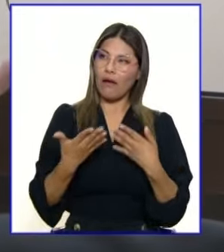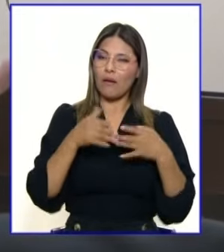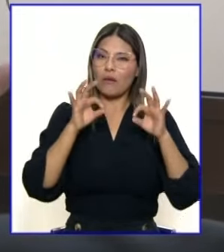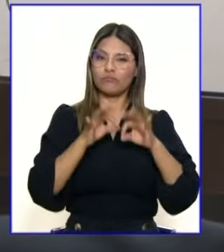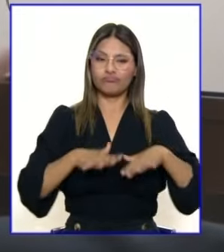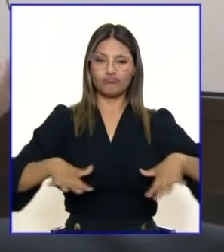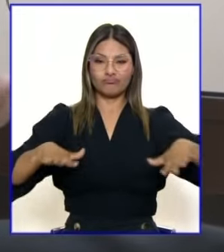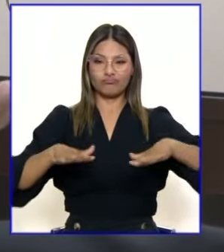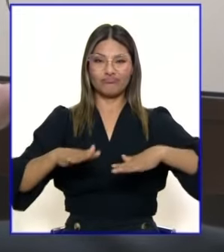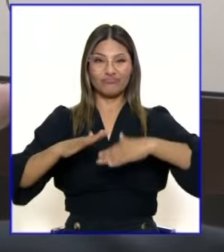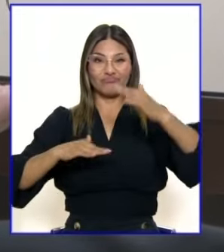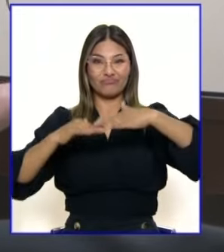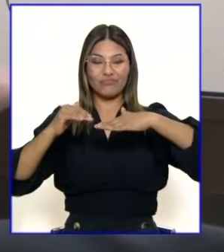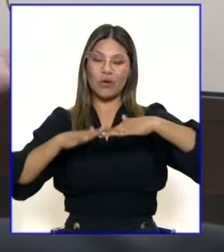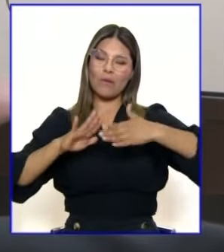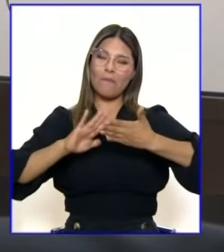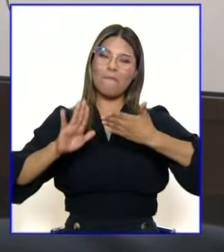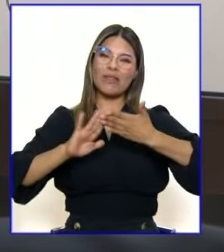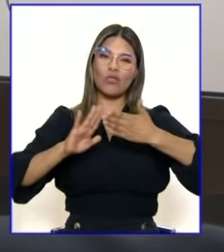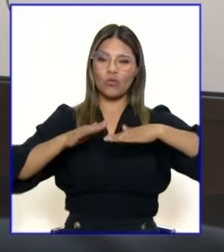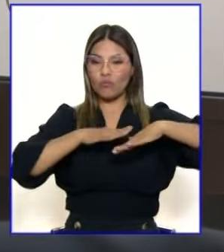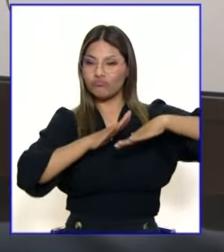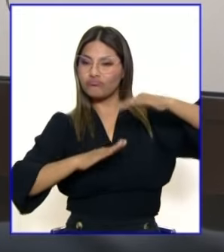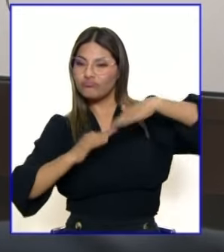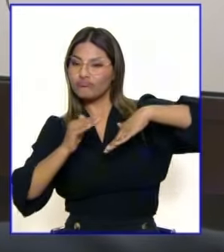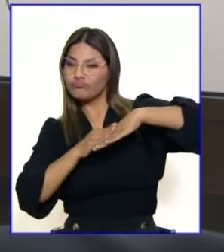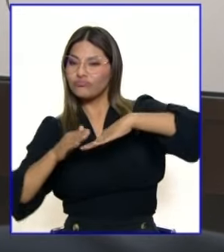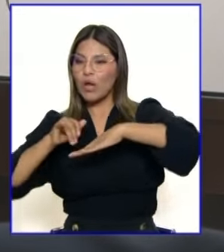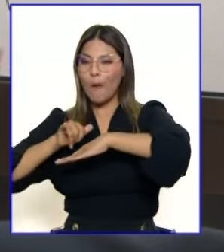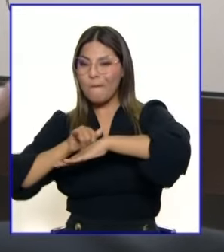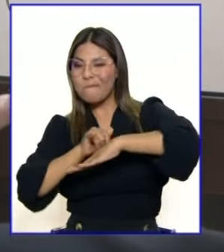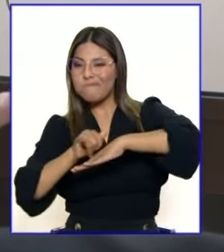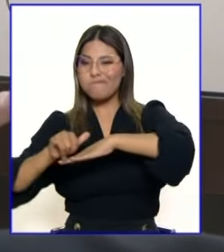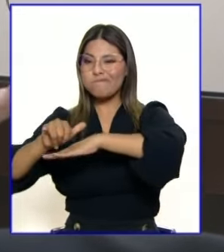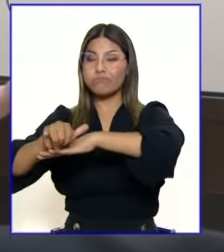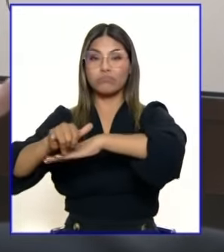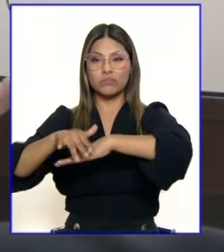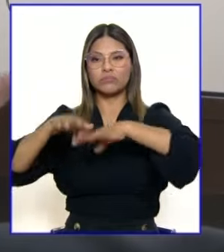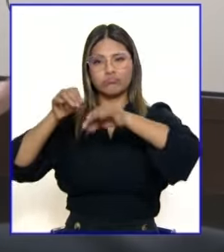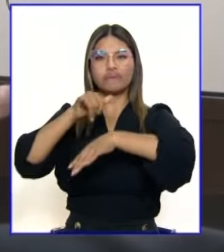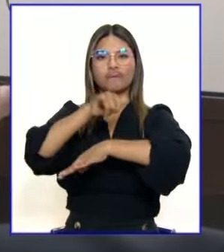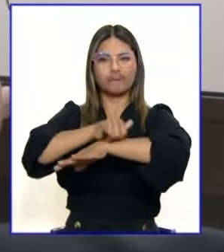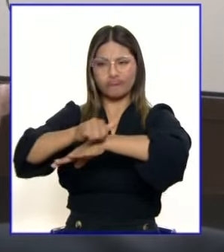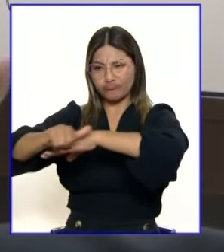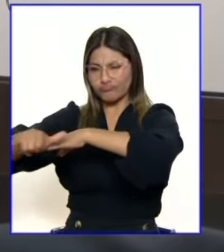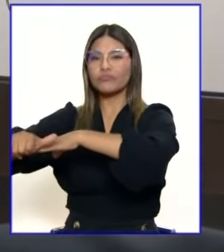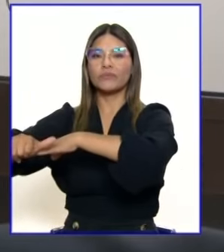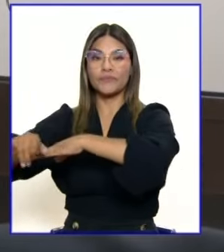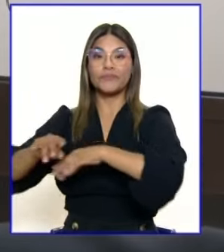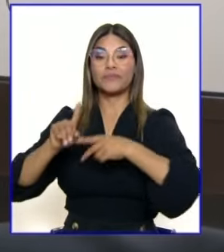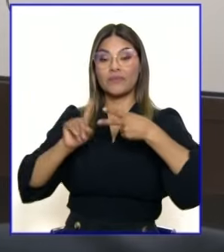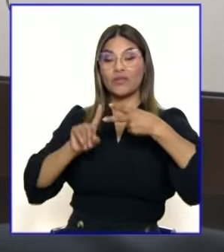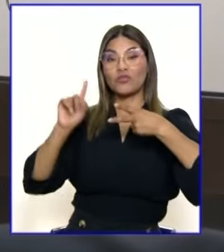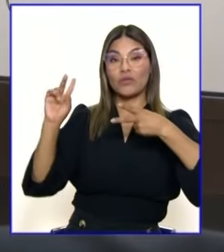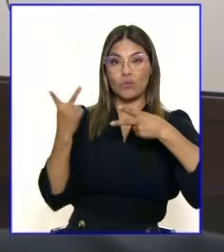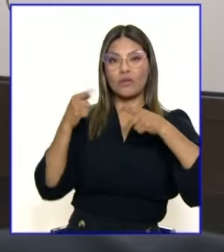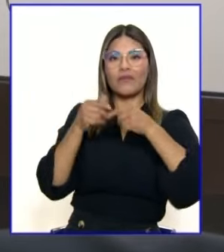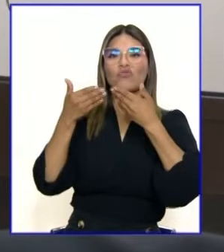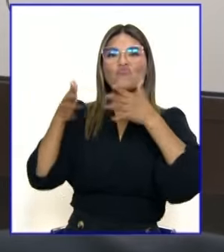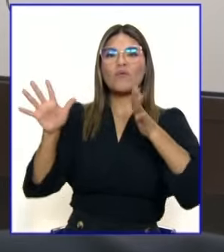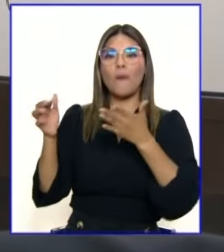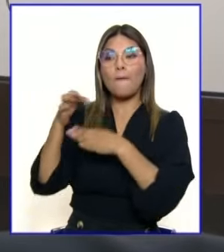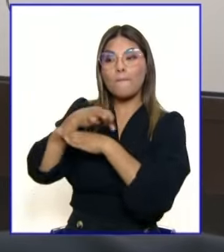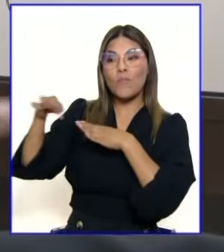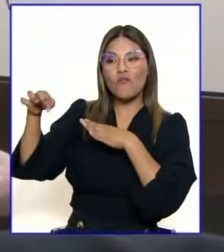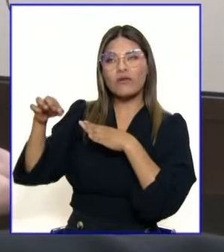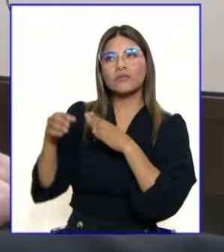puerto espacial en la costa del Pacífico, en esta parte del continente. En segundo lugar, va a abrir nuevos horizontes para nuevas carreras